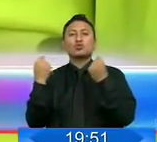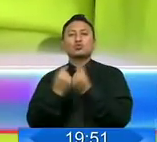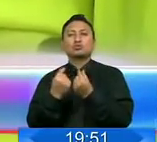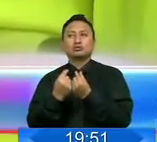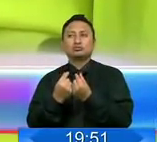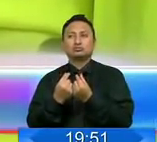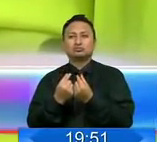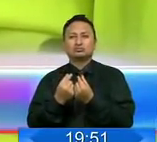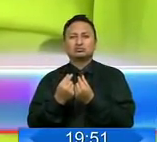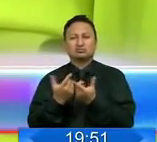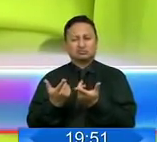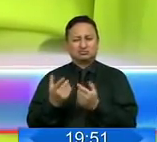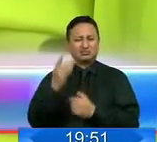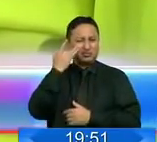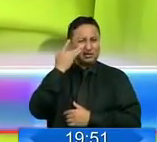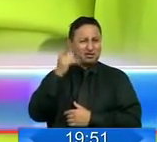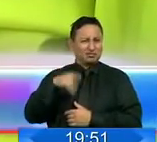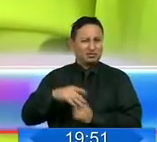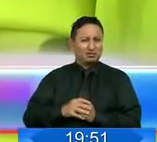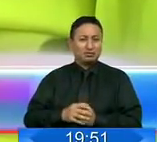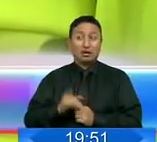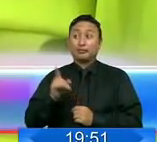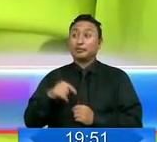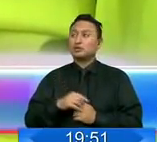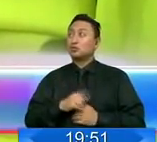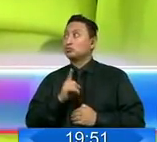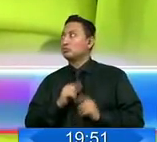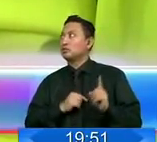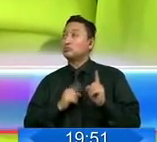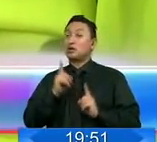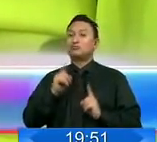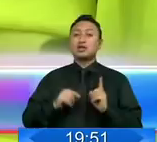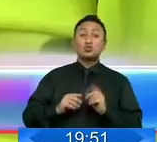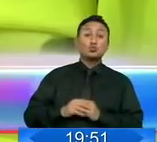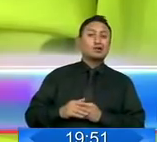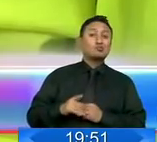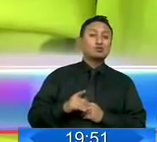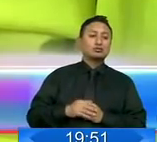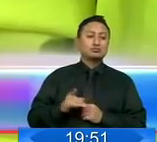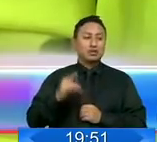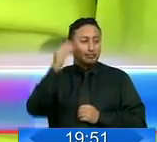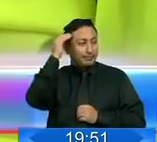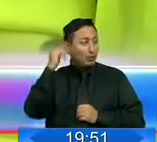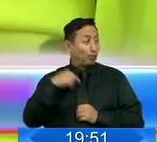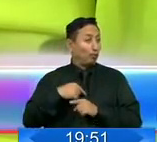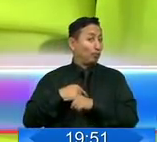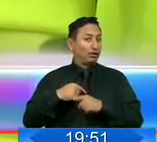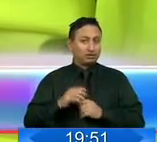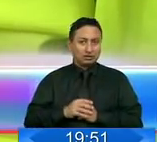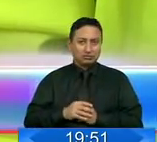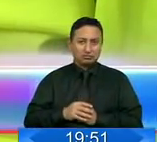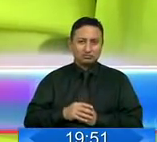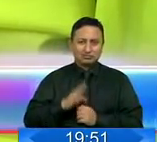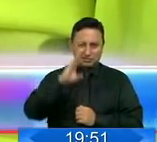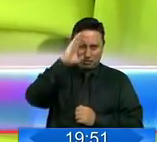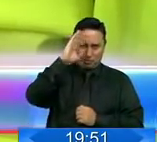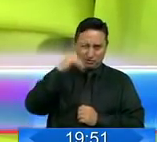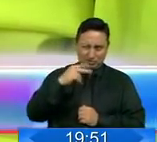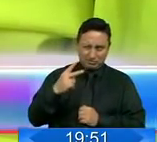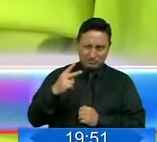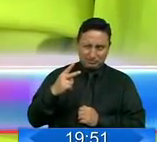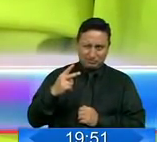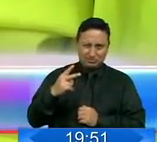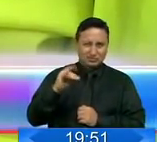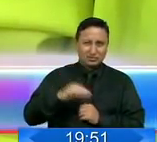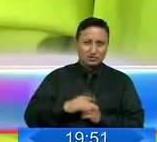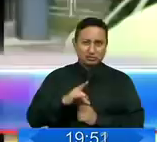lugar, realizando gestos, realizando artimañas entre ellos y comunicándose todo el tiempo por